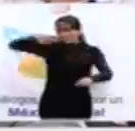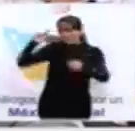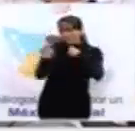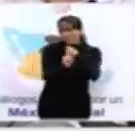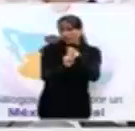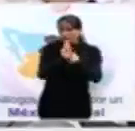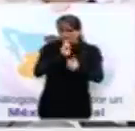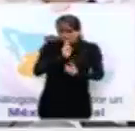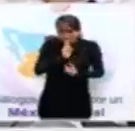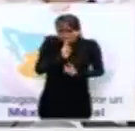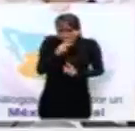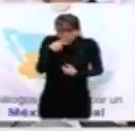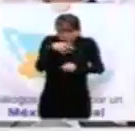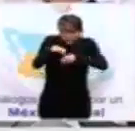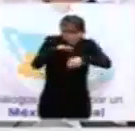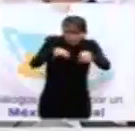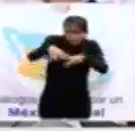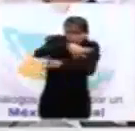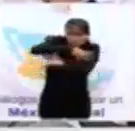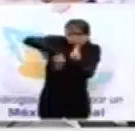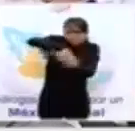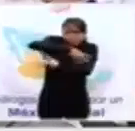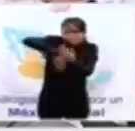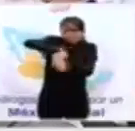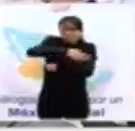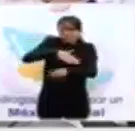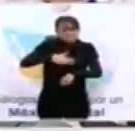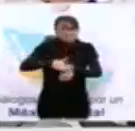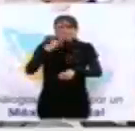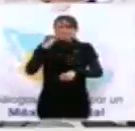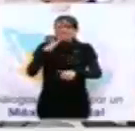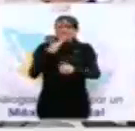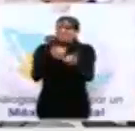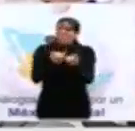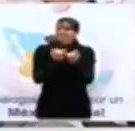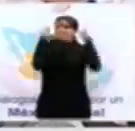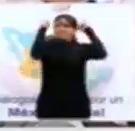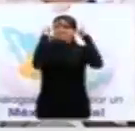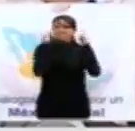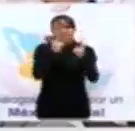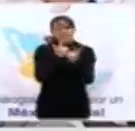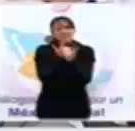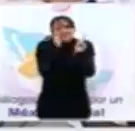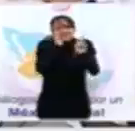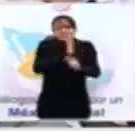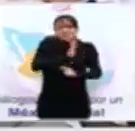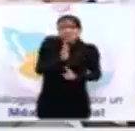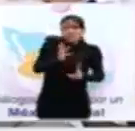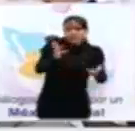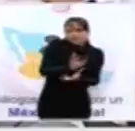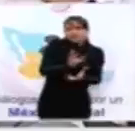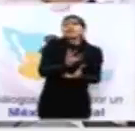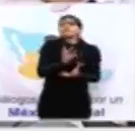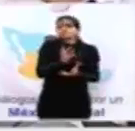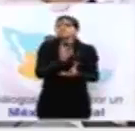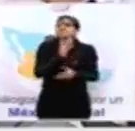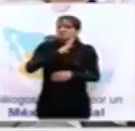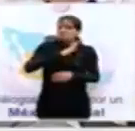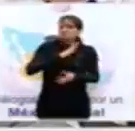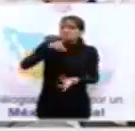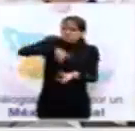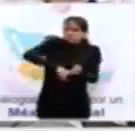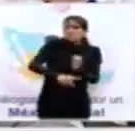mejor productividad y que seamos un país con mayor seguridad y soberanía en cuanto a la